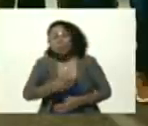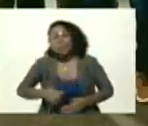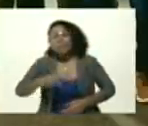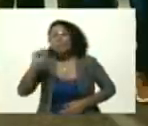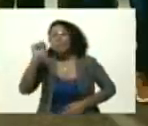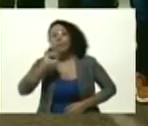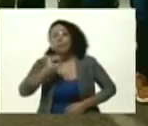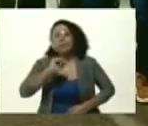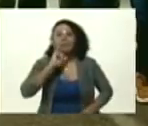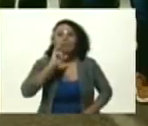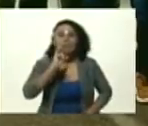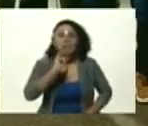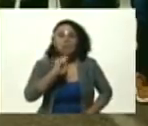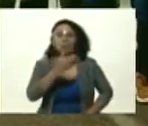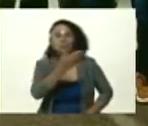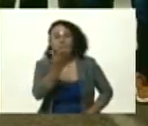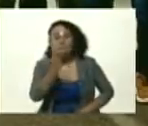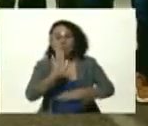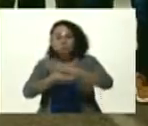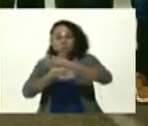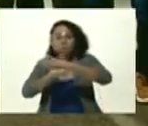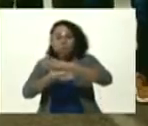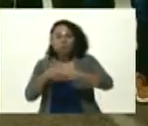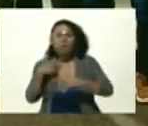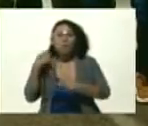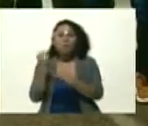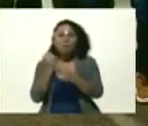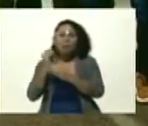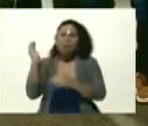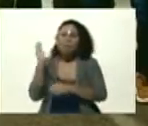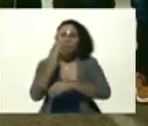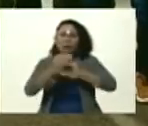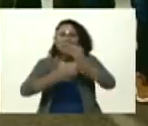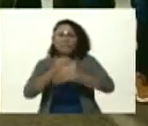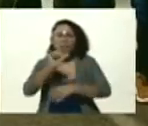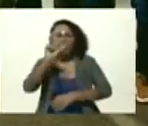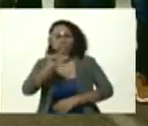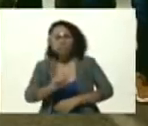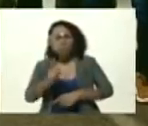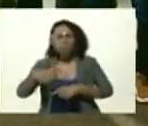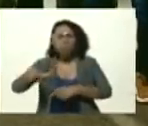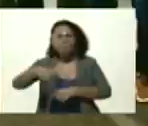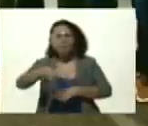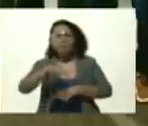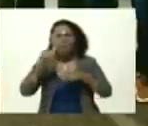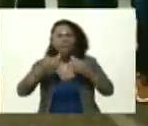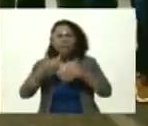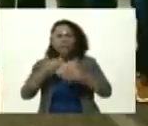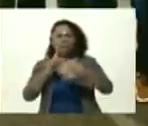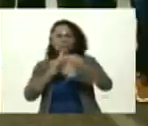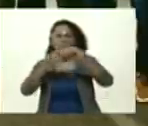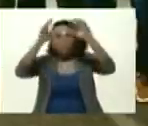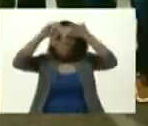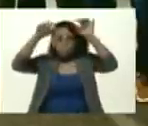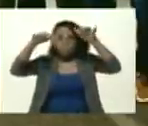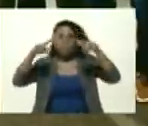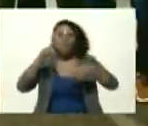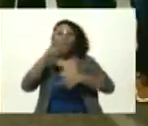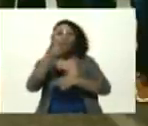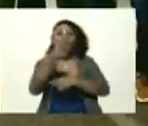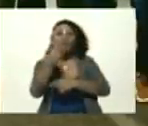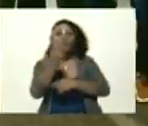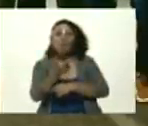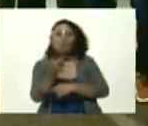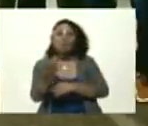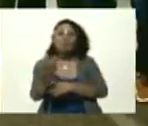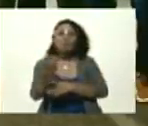informarle primeramente los trabajos que se vienen avanzando en la zona sur del lago debido a las lluvias que usted bien ha mencionado, y quiero enviar